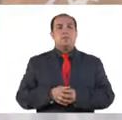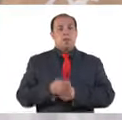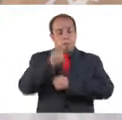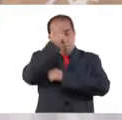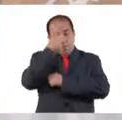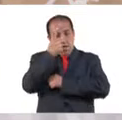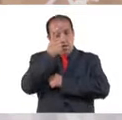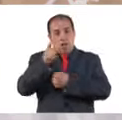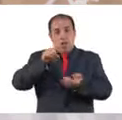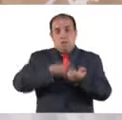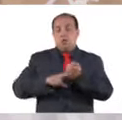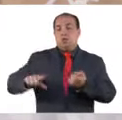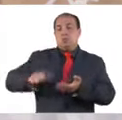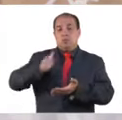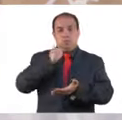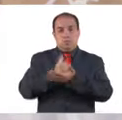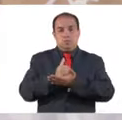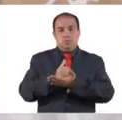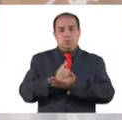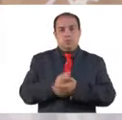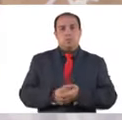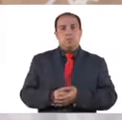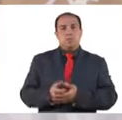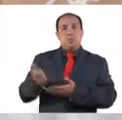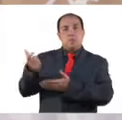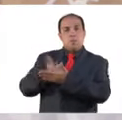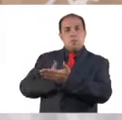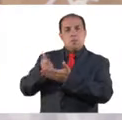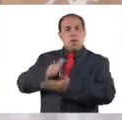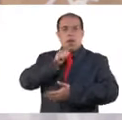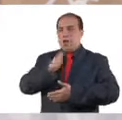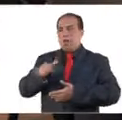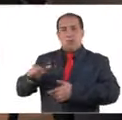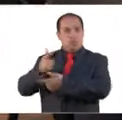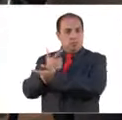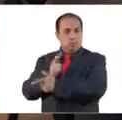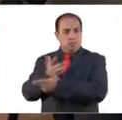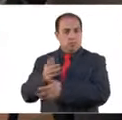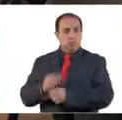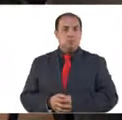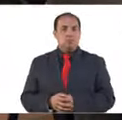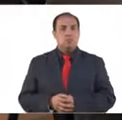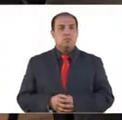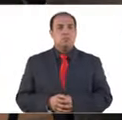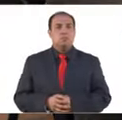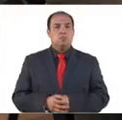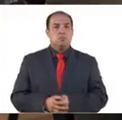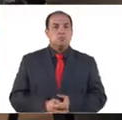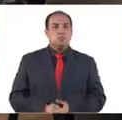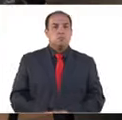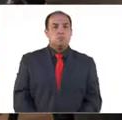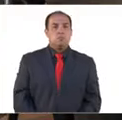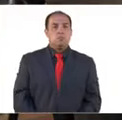de la ciudad, no le cobramos absolutamente nada al taxista. Bueno, ya que dio